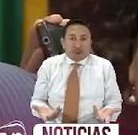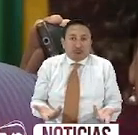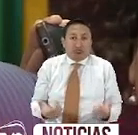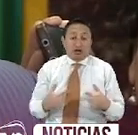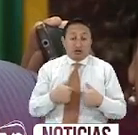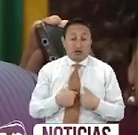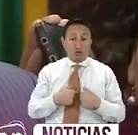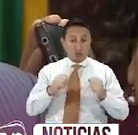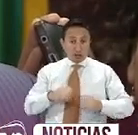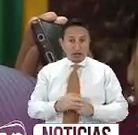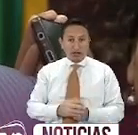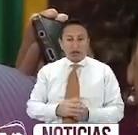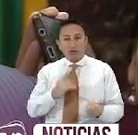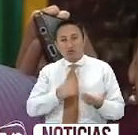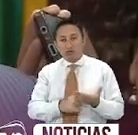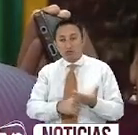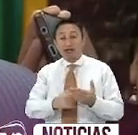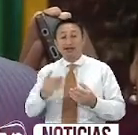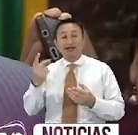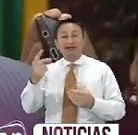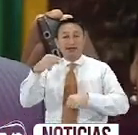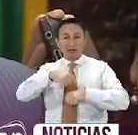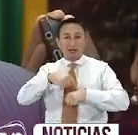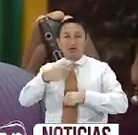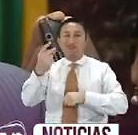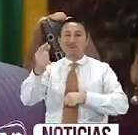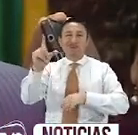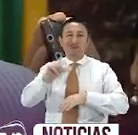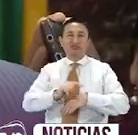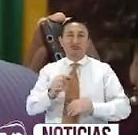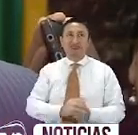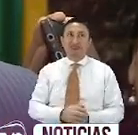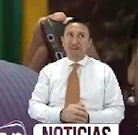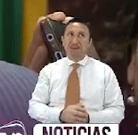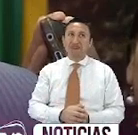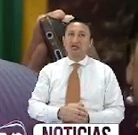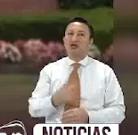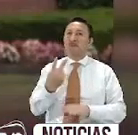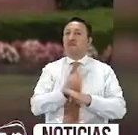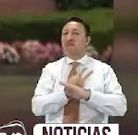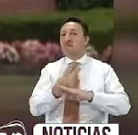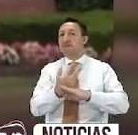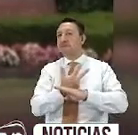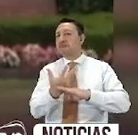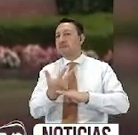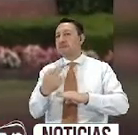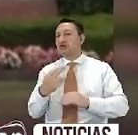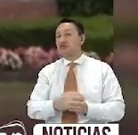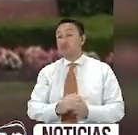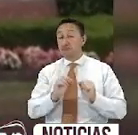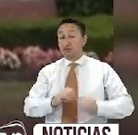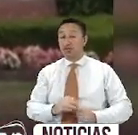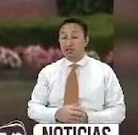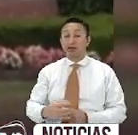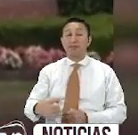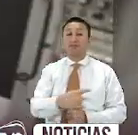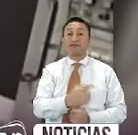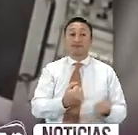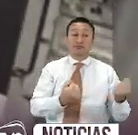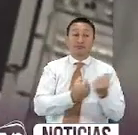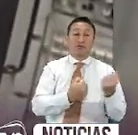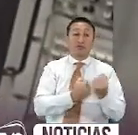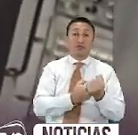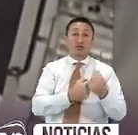a tratar de reducir el tiempo para el tratamiento, ojalá se pueda hacer en 2 o 3 semanas. Lo que se pretende es que con el apoyo